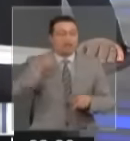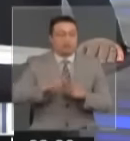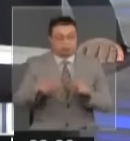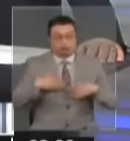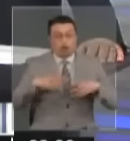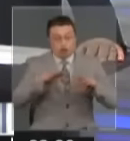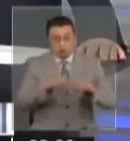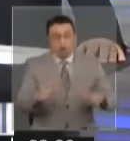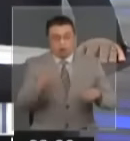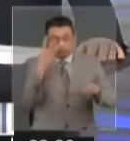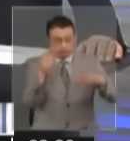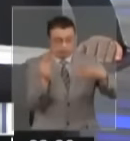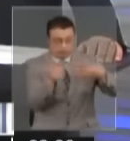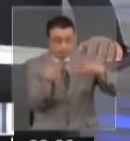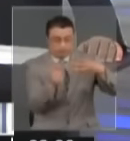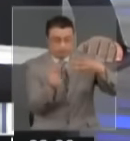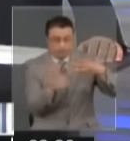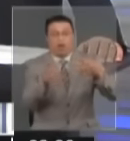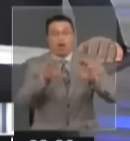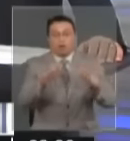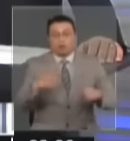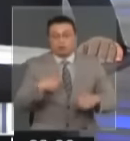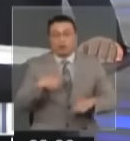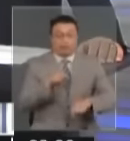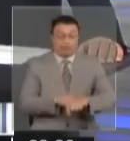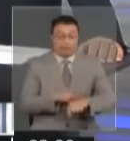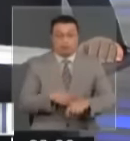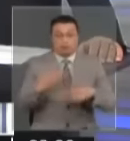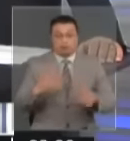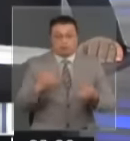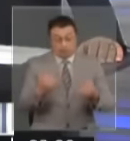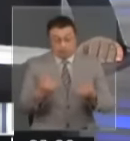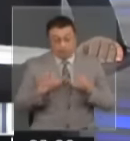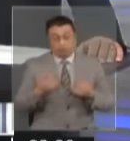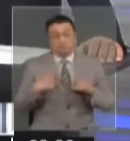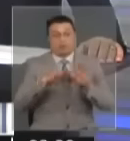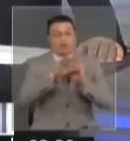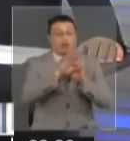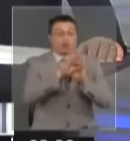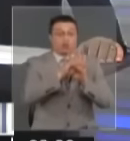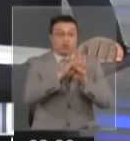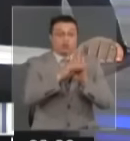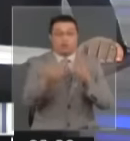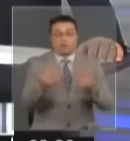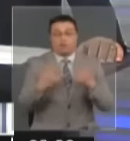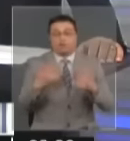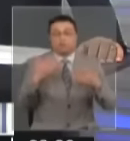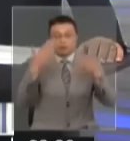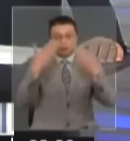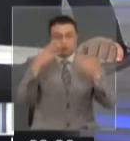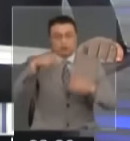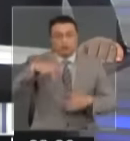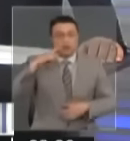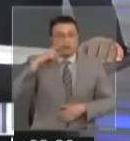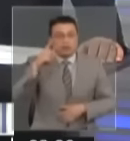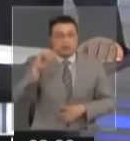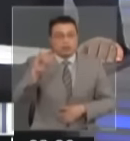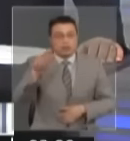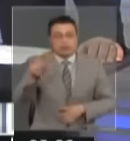con las 3 causales. Uh-huh. Quisiera aprovechar mi tiempo básicamente porque me llegó una información por Twitter para saludar a Nikki Review,